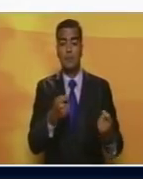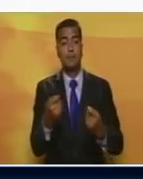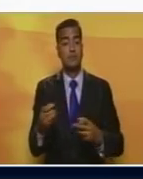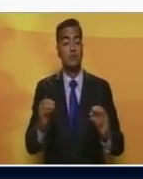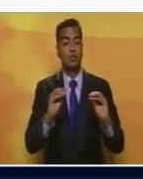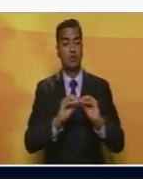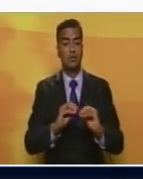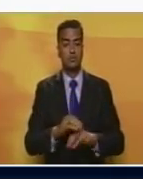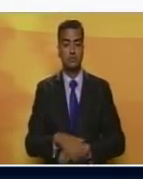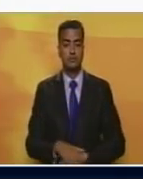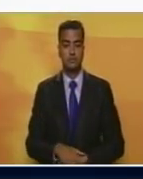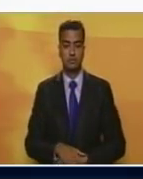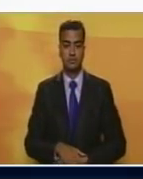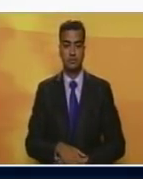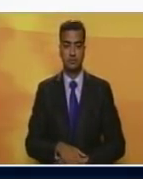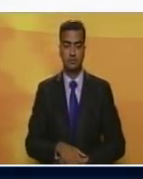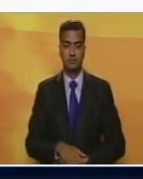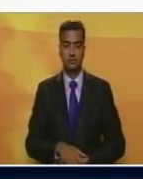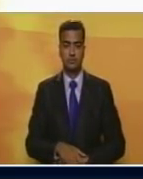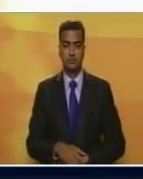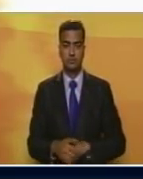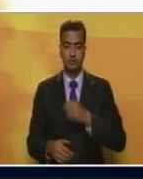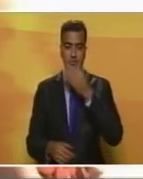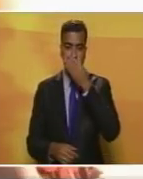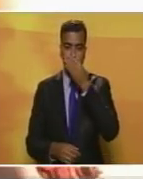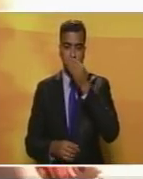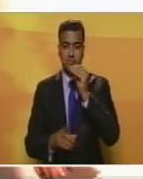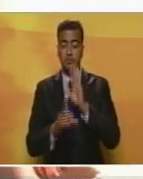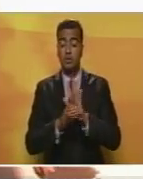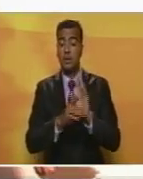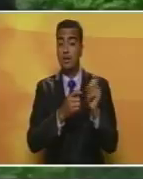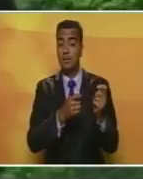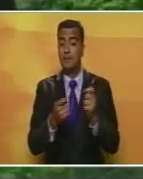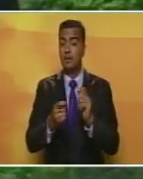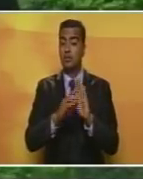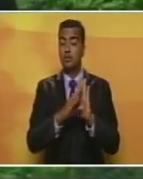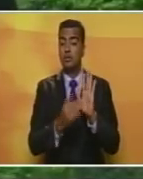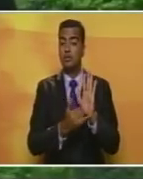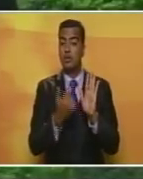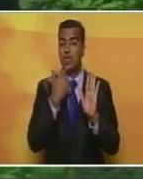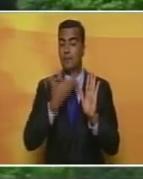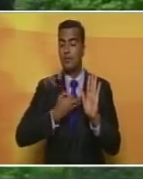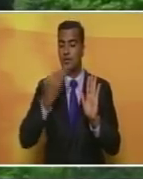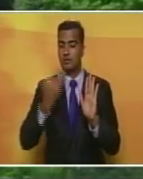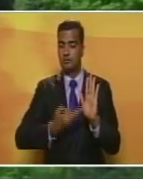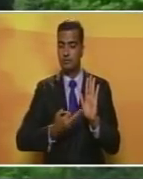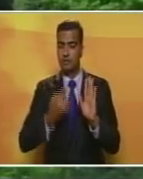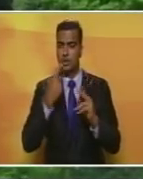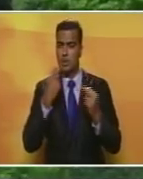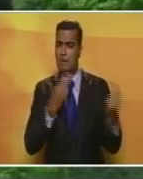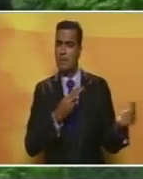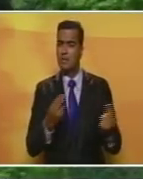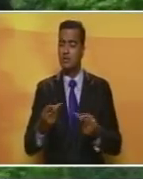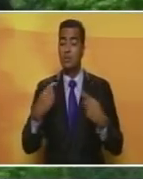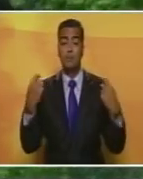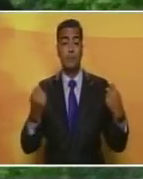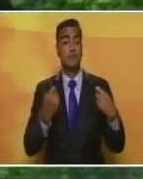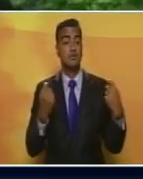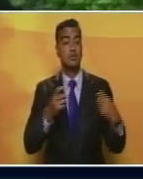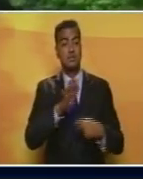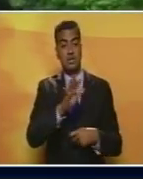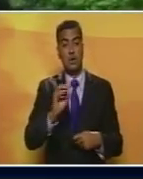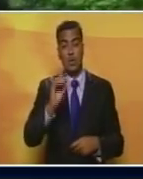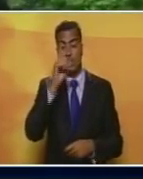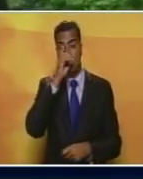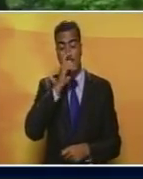con el Parlamento guariqueño y por supuesto unas reuniones con los productores, llevando al feliz término a cada uno de los consumidores